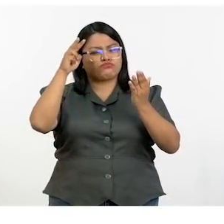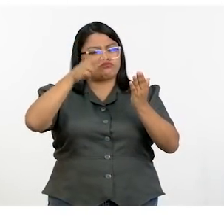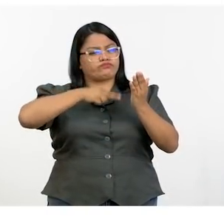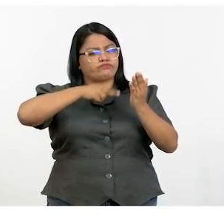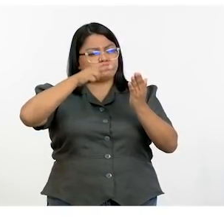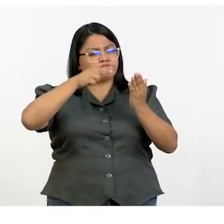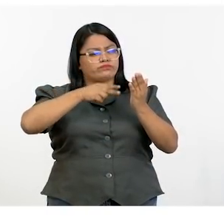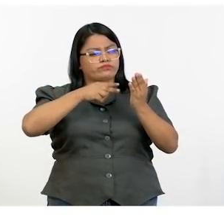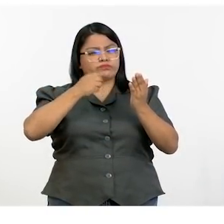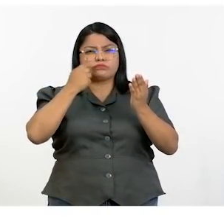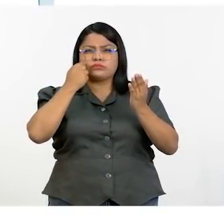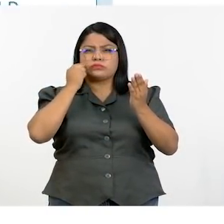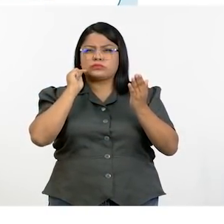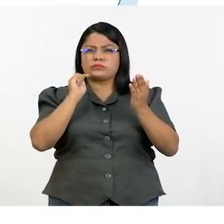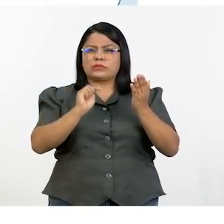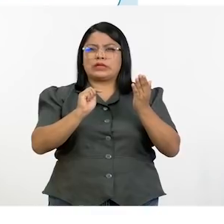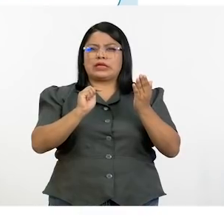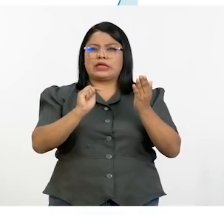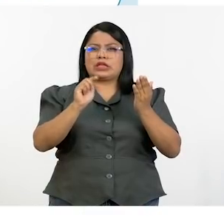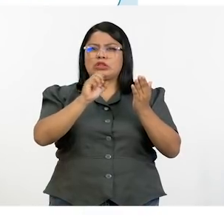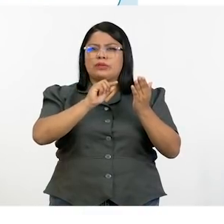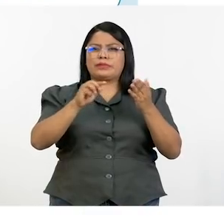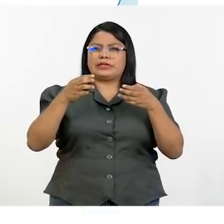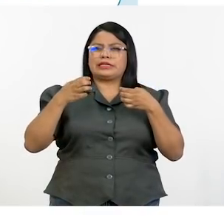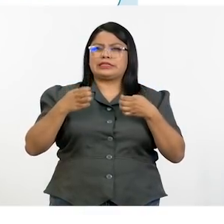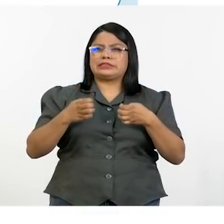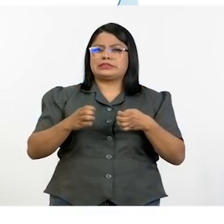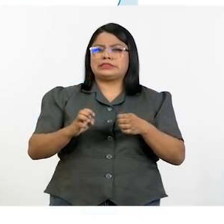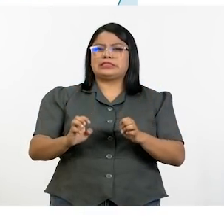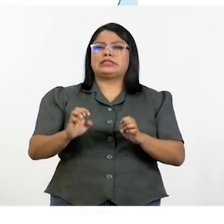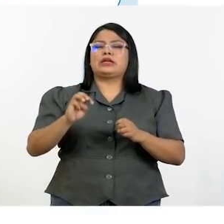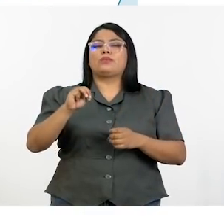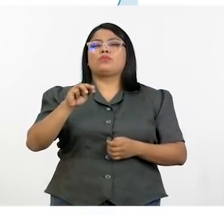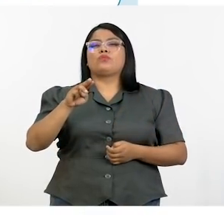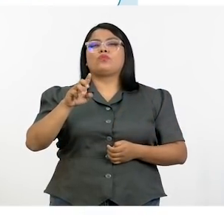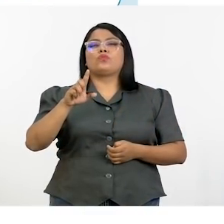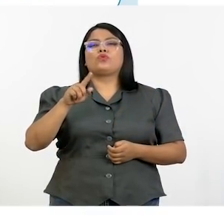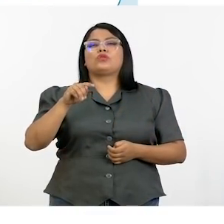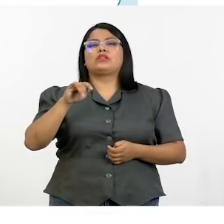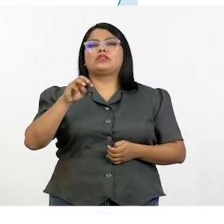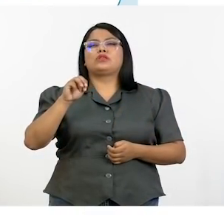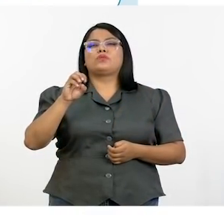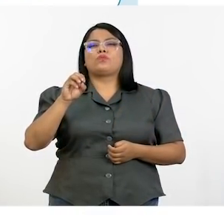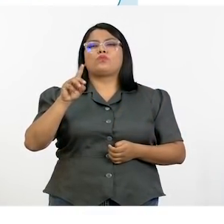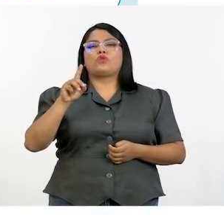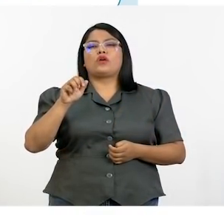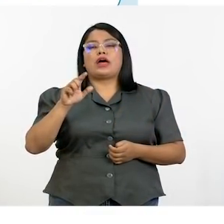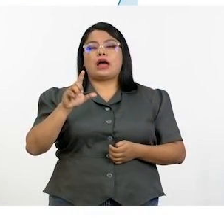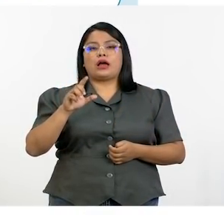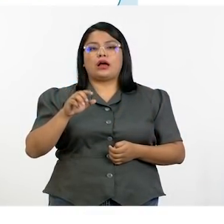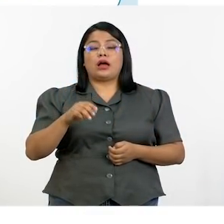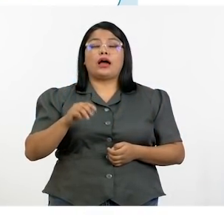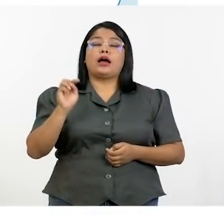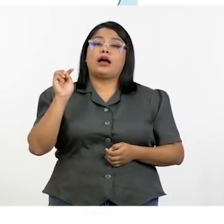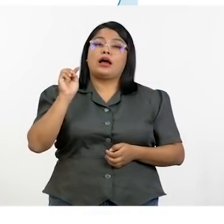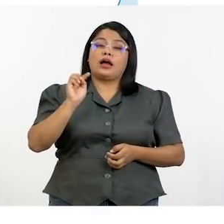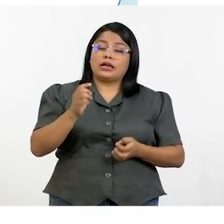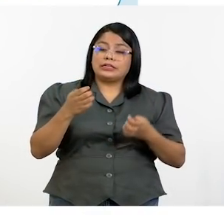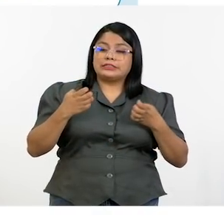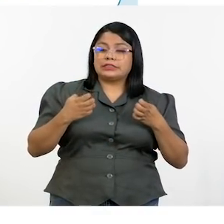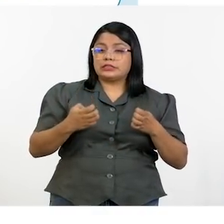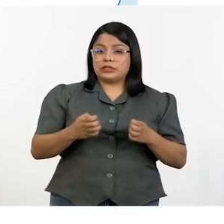que al final de las páginas se encuentra algo llamado estrategia multimodal. ¿Puede hablarme un poco al respecto? ¿Le presto el libro?